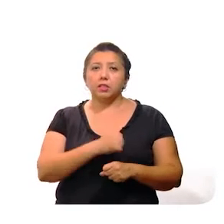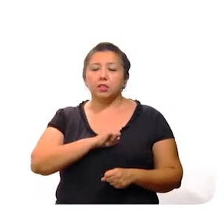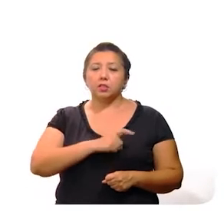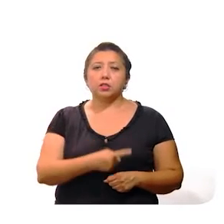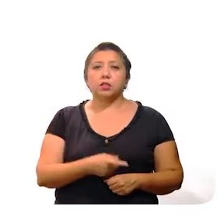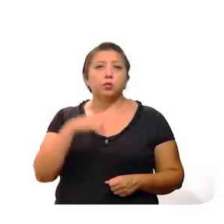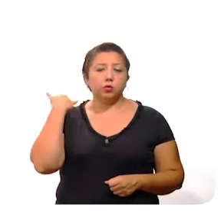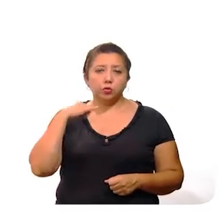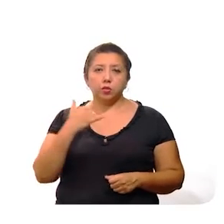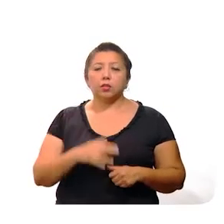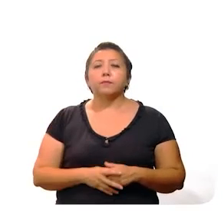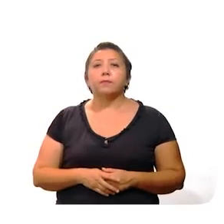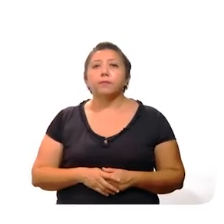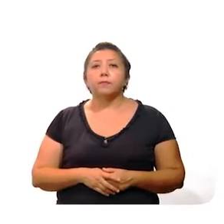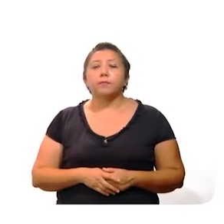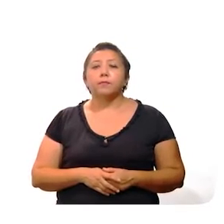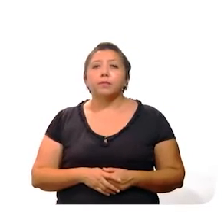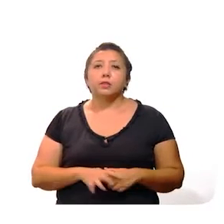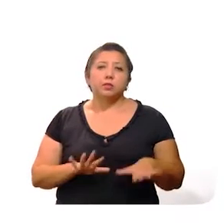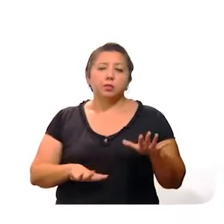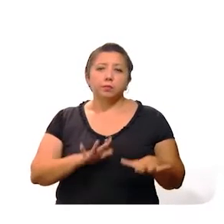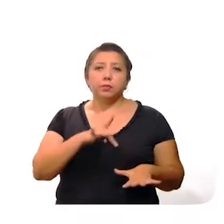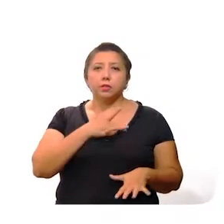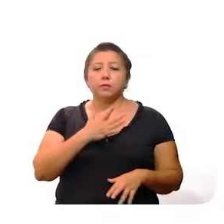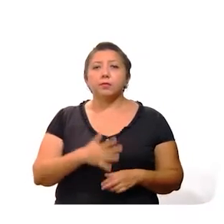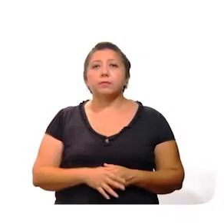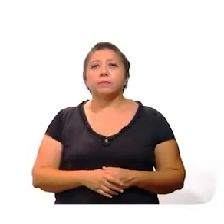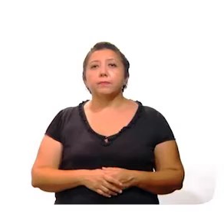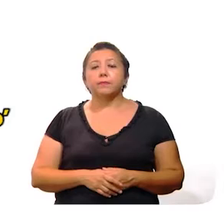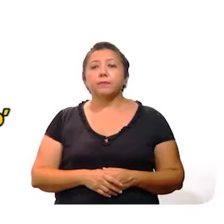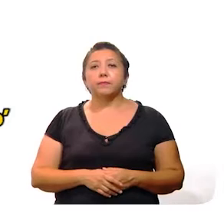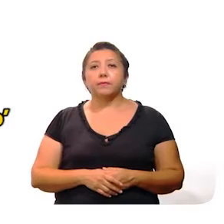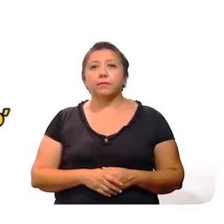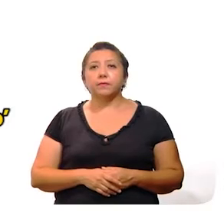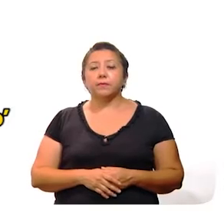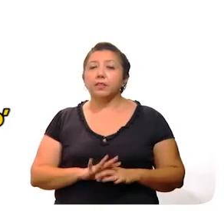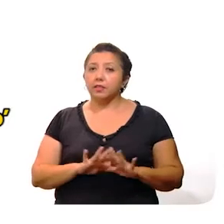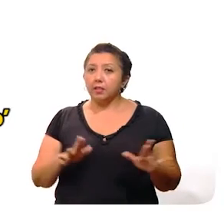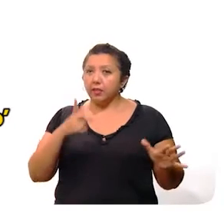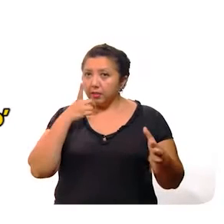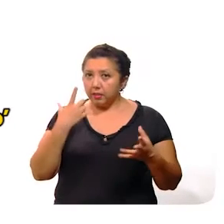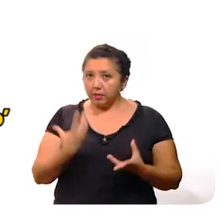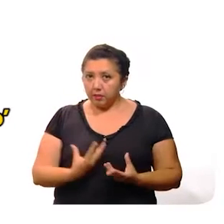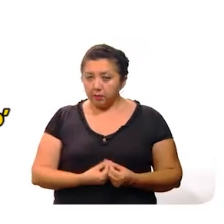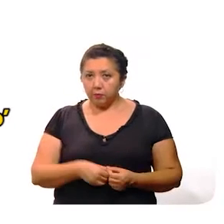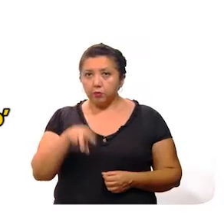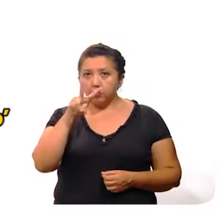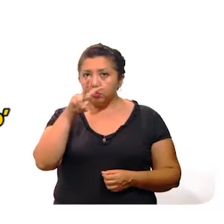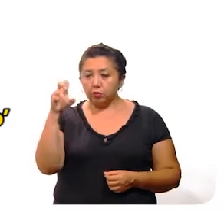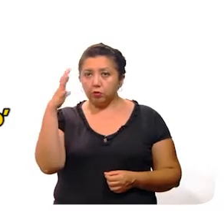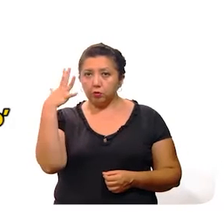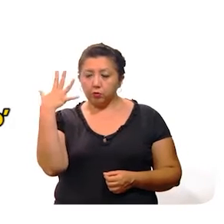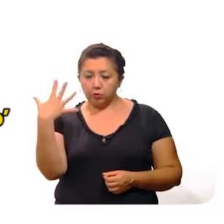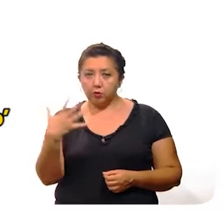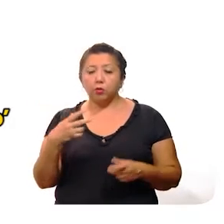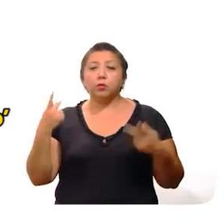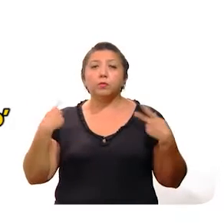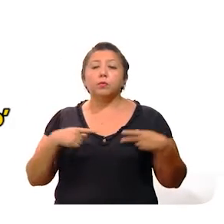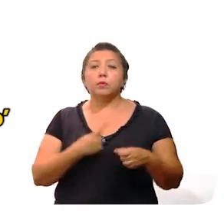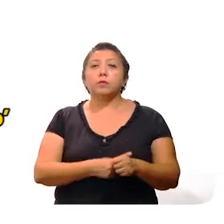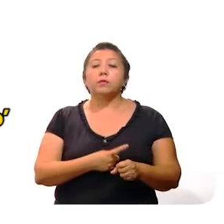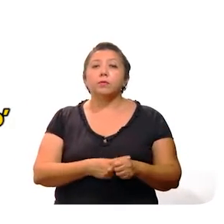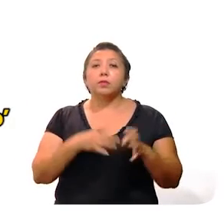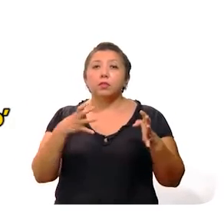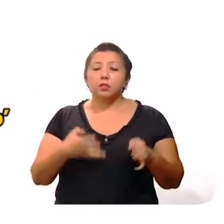médico de los servicios de salud de Yucatán. Presentan síntomas leves. Como ya mencionamos, 205 de los casos